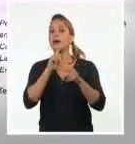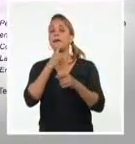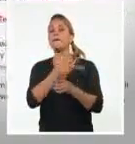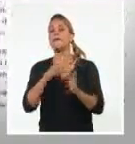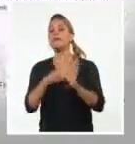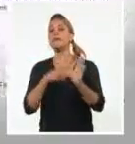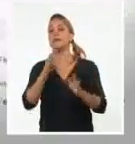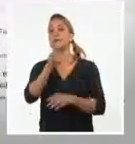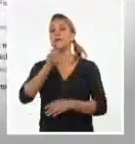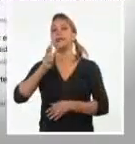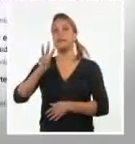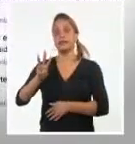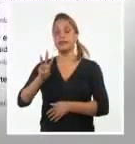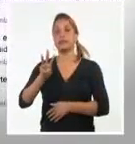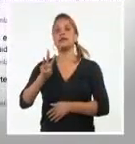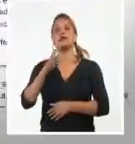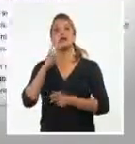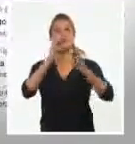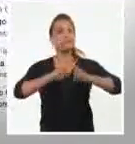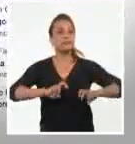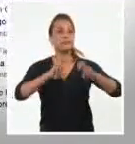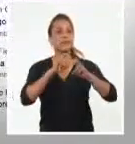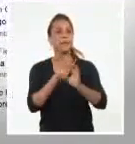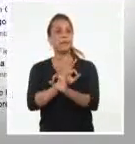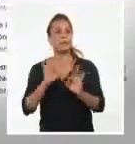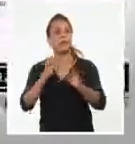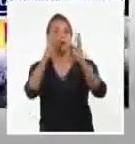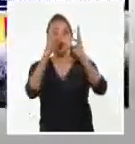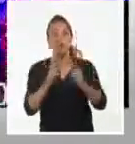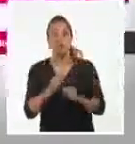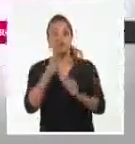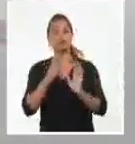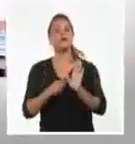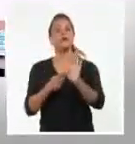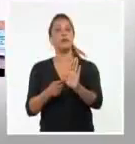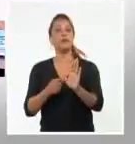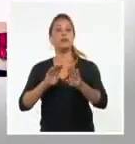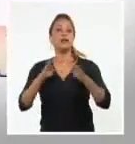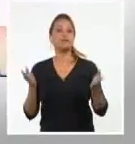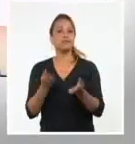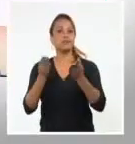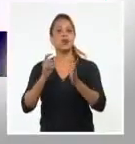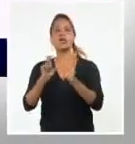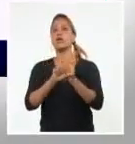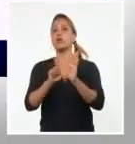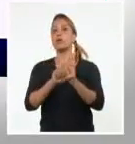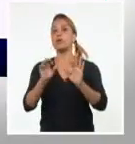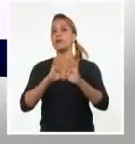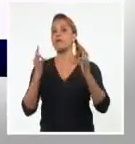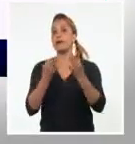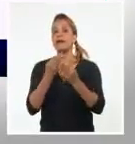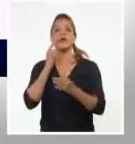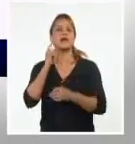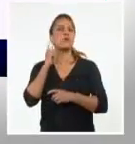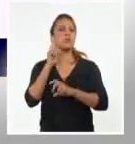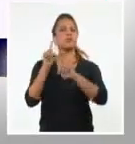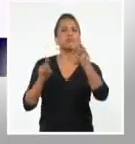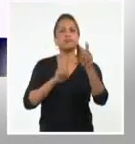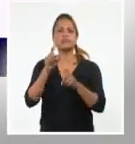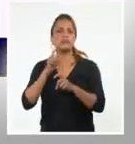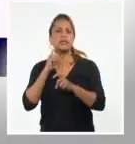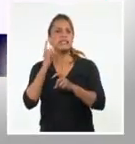tras ser sometido a consultas especializadas, un número que muestra la voluntad de construir este código escuchando diversas disciplinas